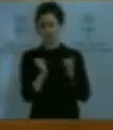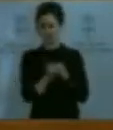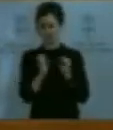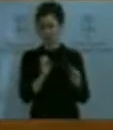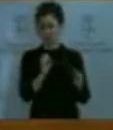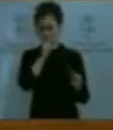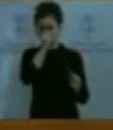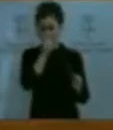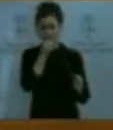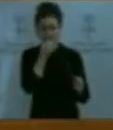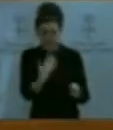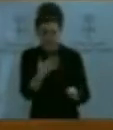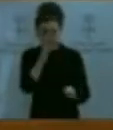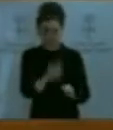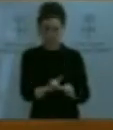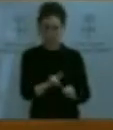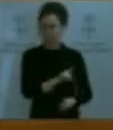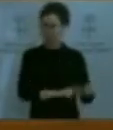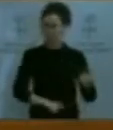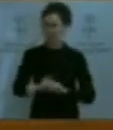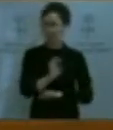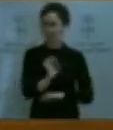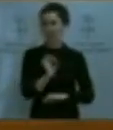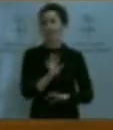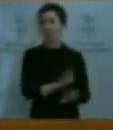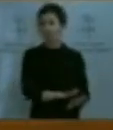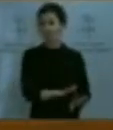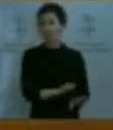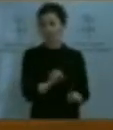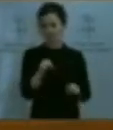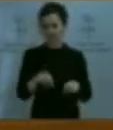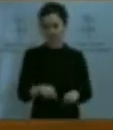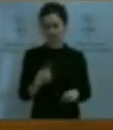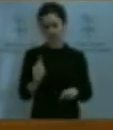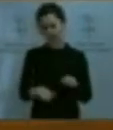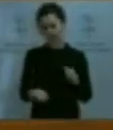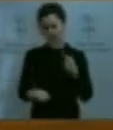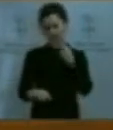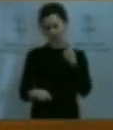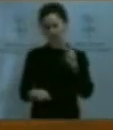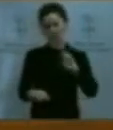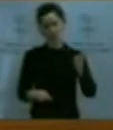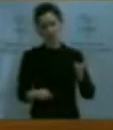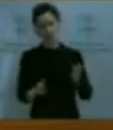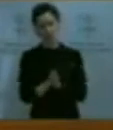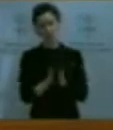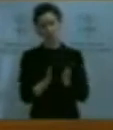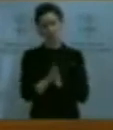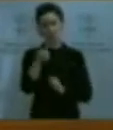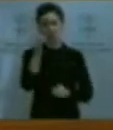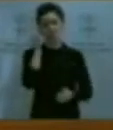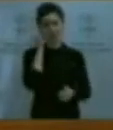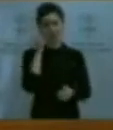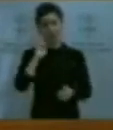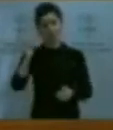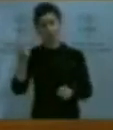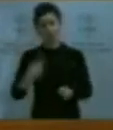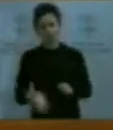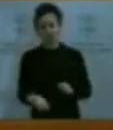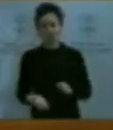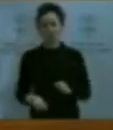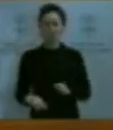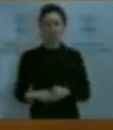esto de decir en un sitio una cosa y otros compañeros decir otra, a ver cómo se come. Es